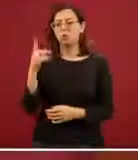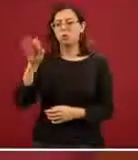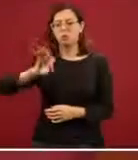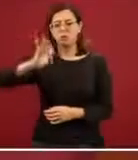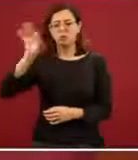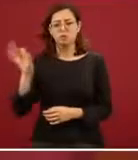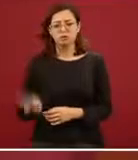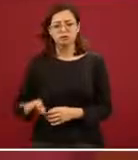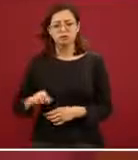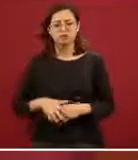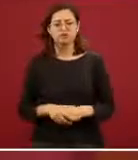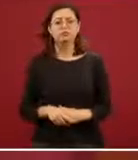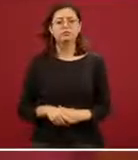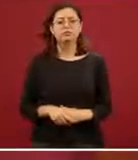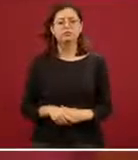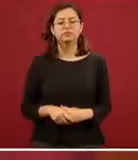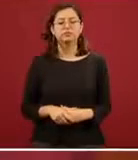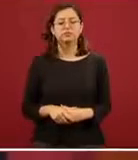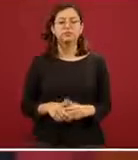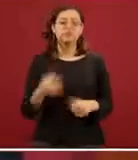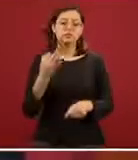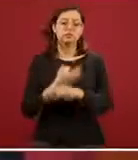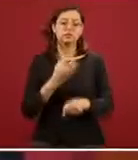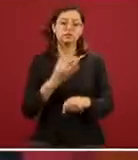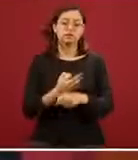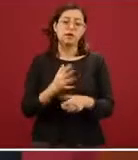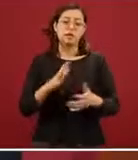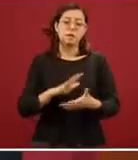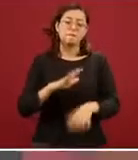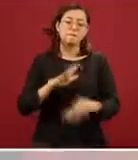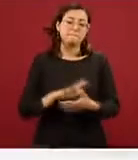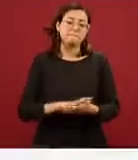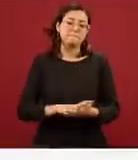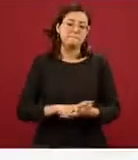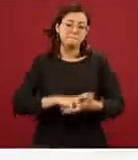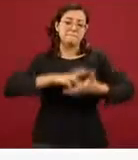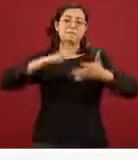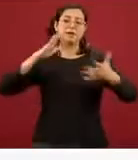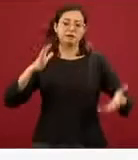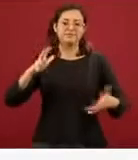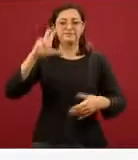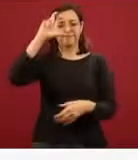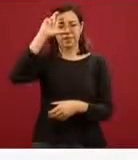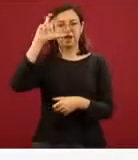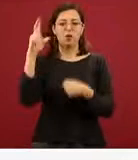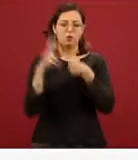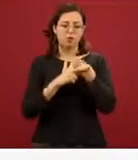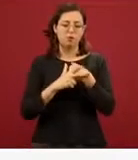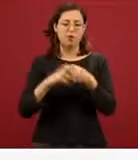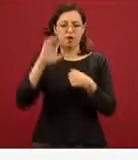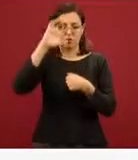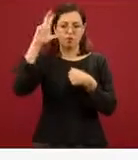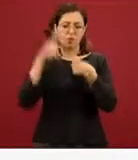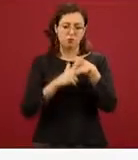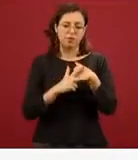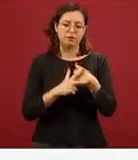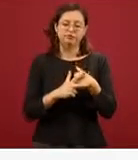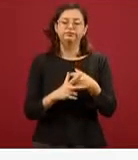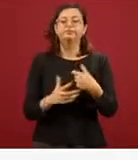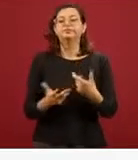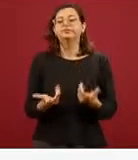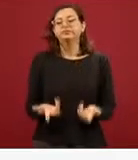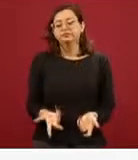casos mundiales. En cambio, la mayoría de los casos proceden de Europa Occidental. Ya hemos dicho que la cuenta de